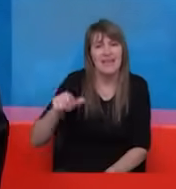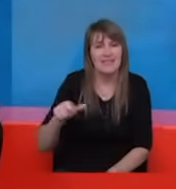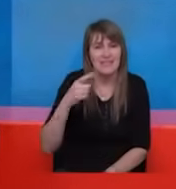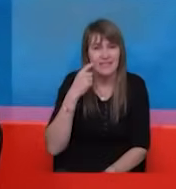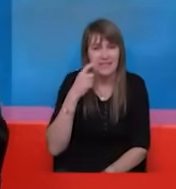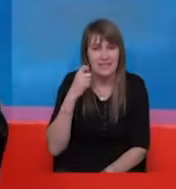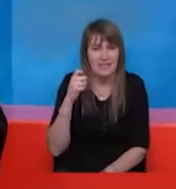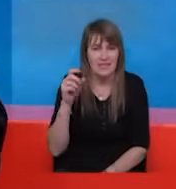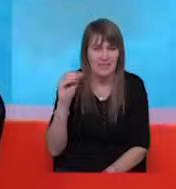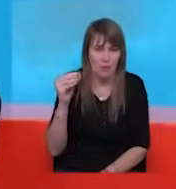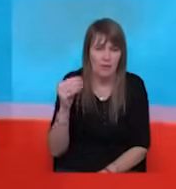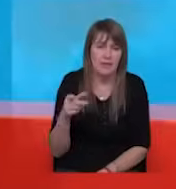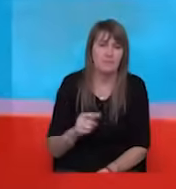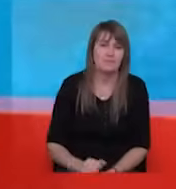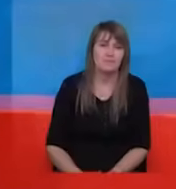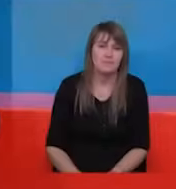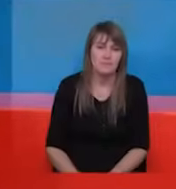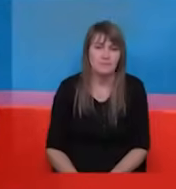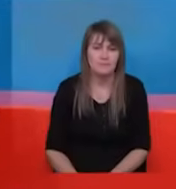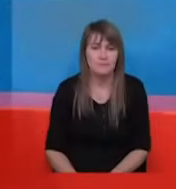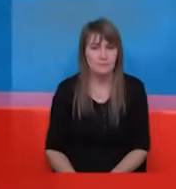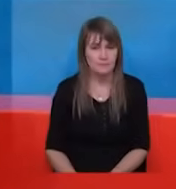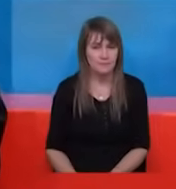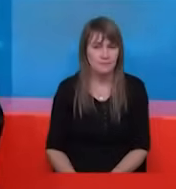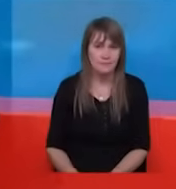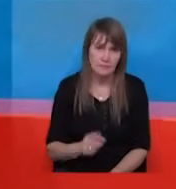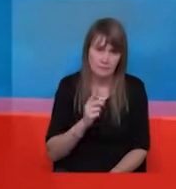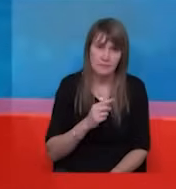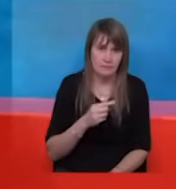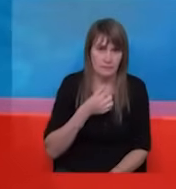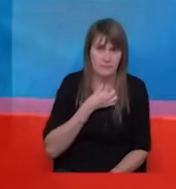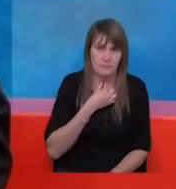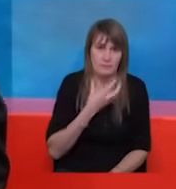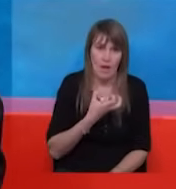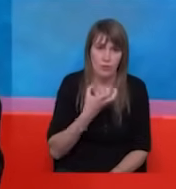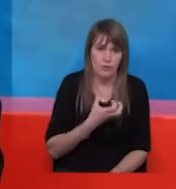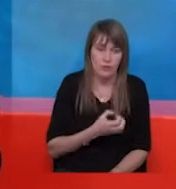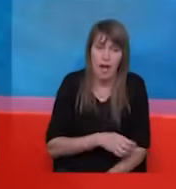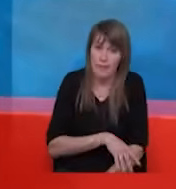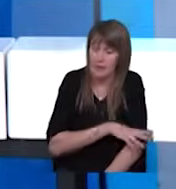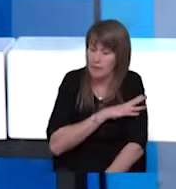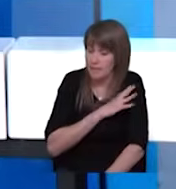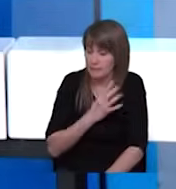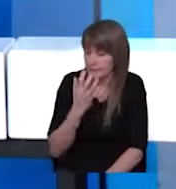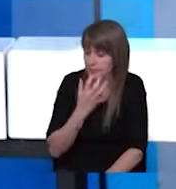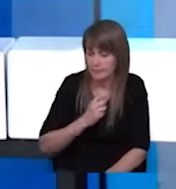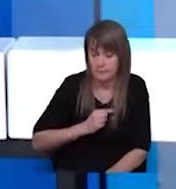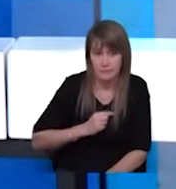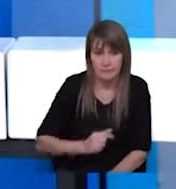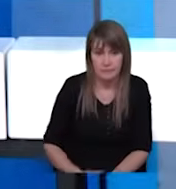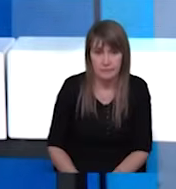hombre, de Castañeto, de este joven Castañeto. Así que bueno, sí, escucharlo sí. Se te paran los pelos de punta. Bueno, ¿no? A